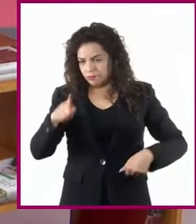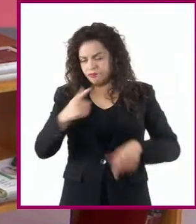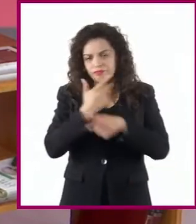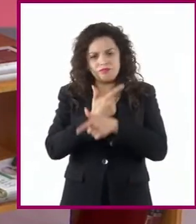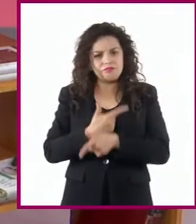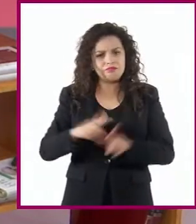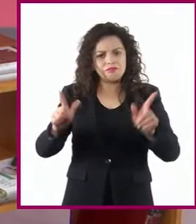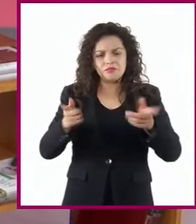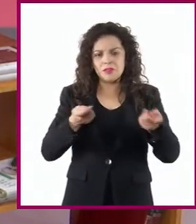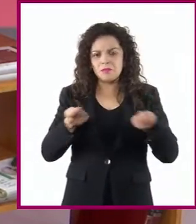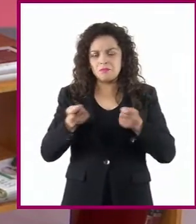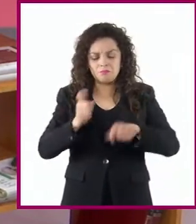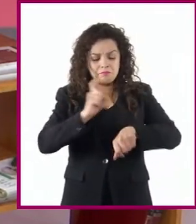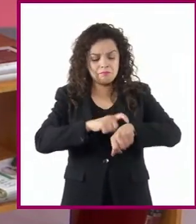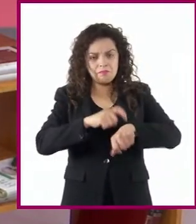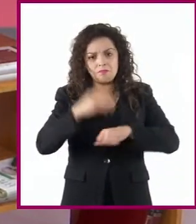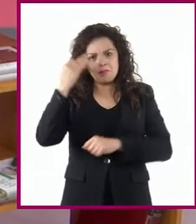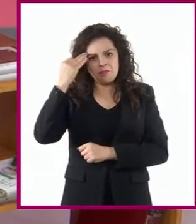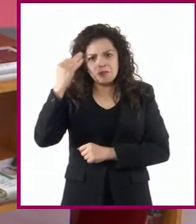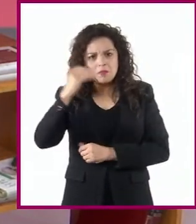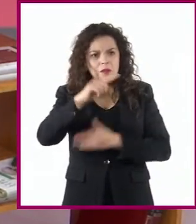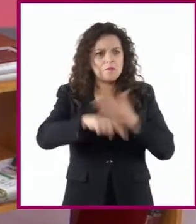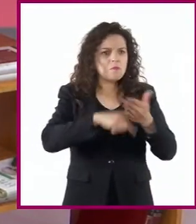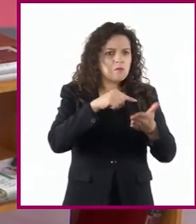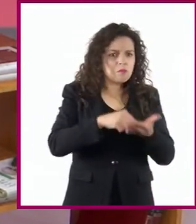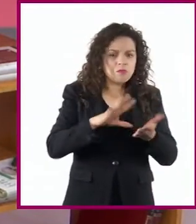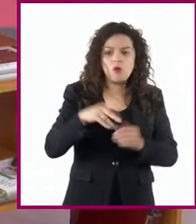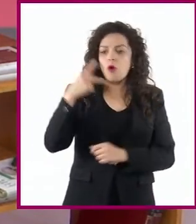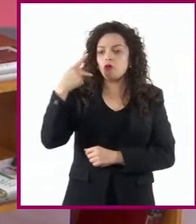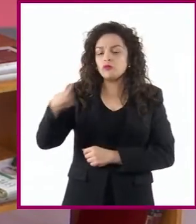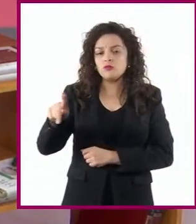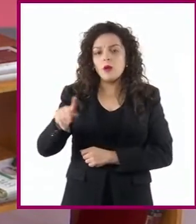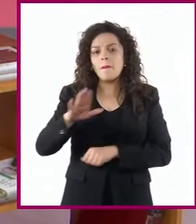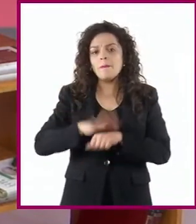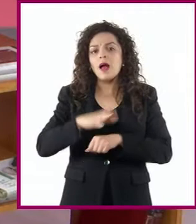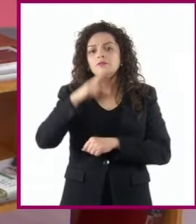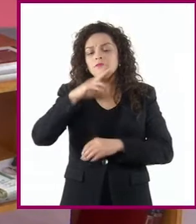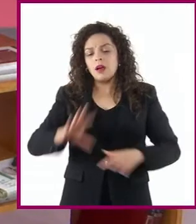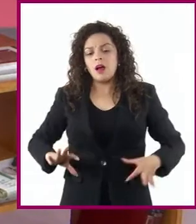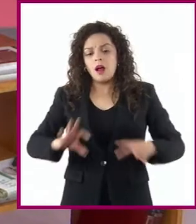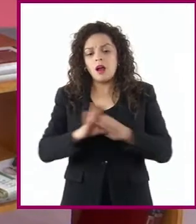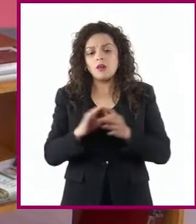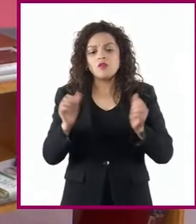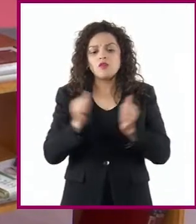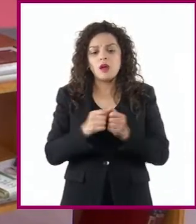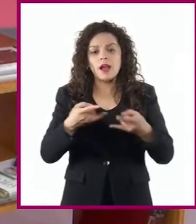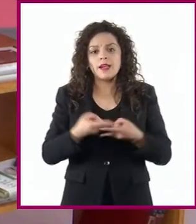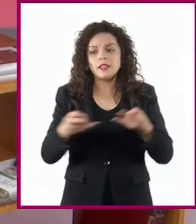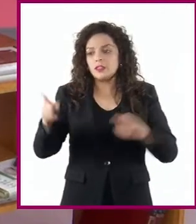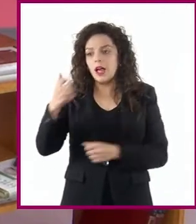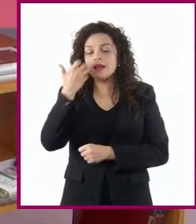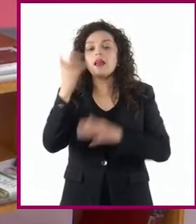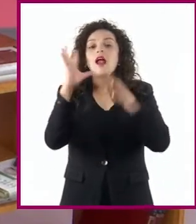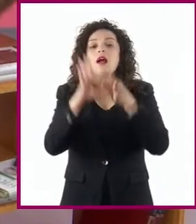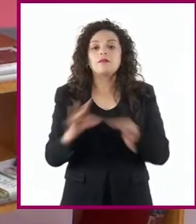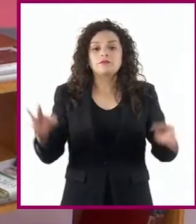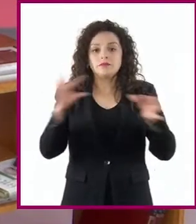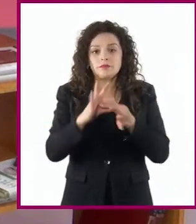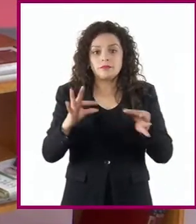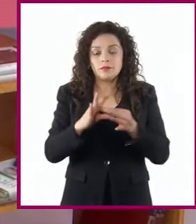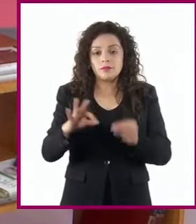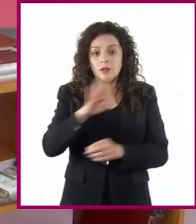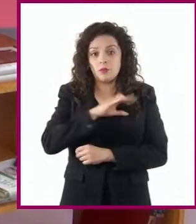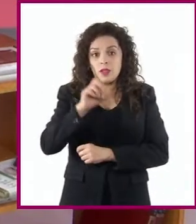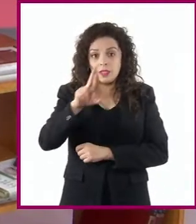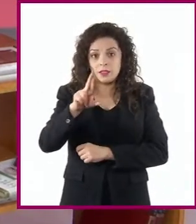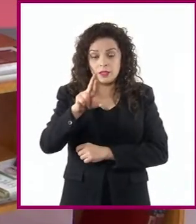manipular el tiempo y las situaciones como mejor le convenga a la historia que quiere contar. Puede ir hacia atrás